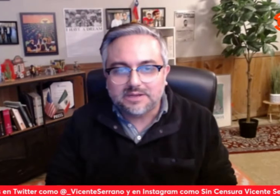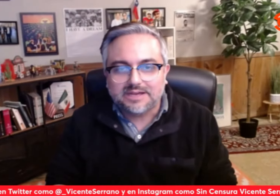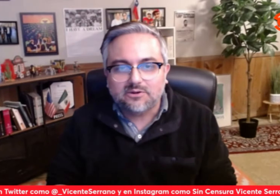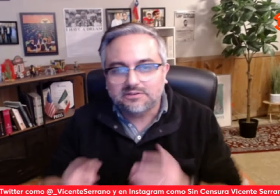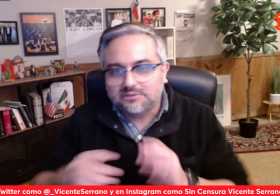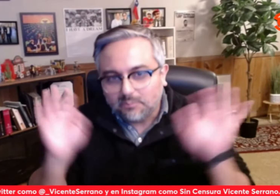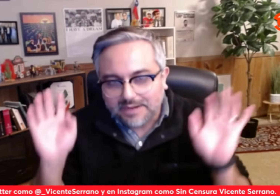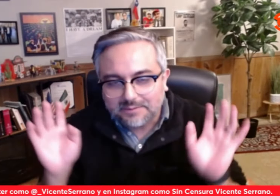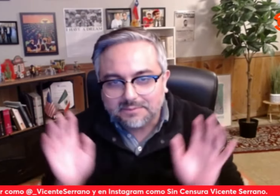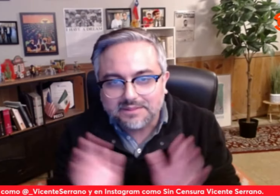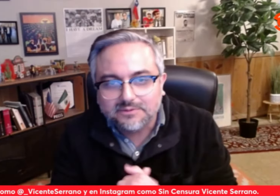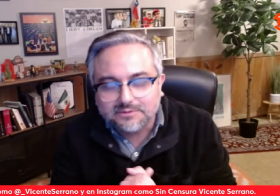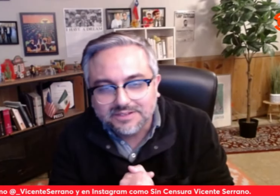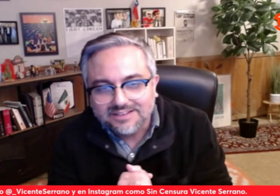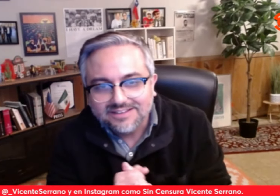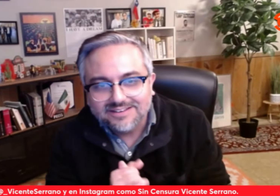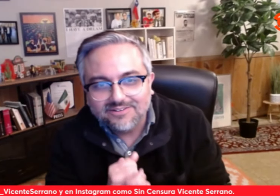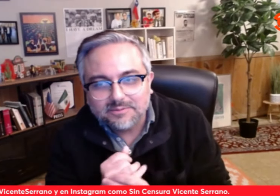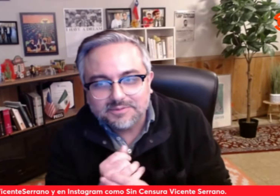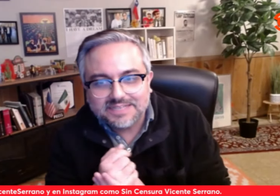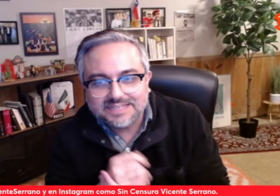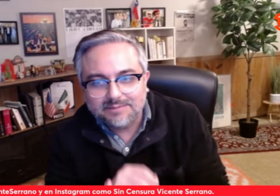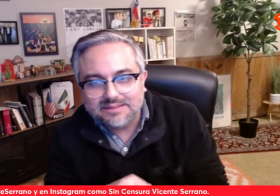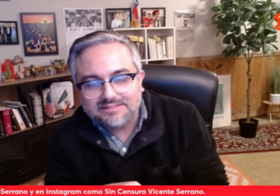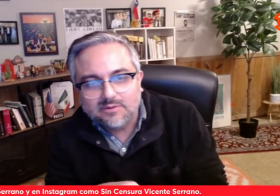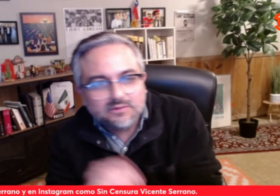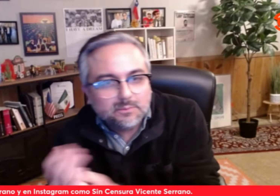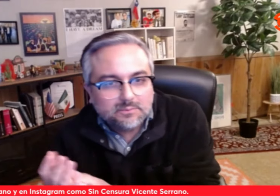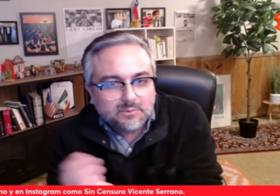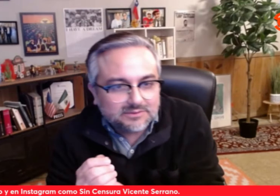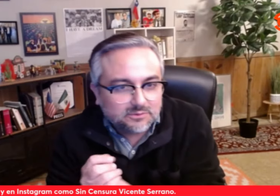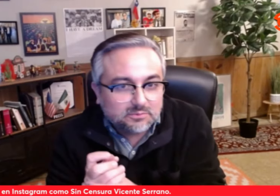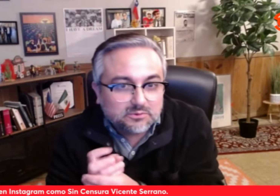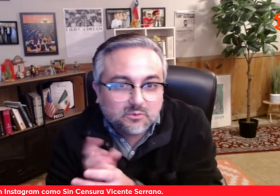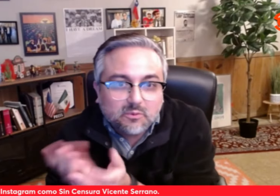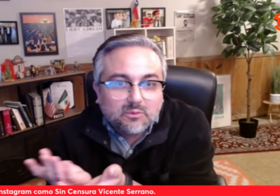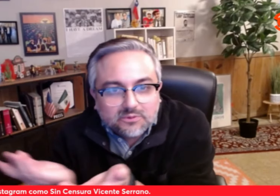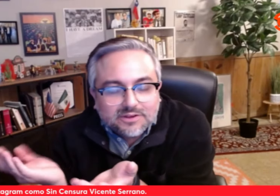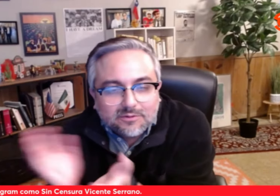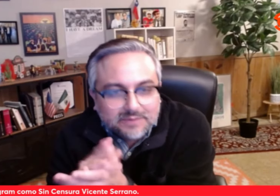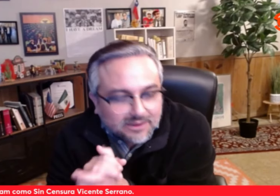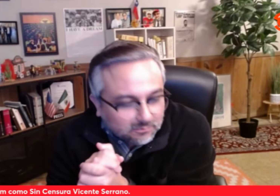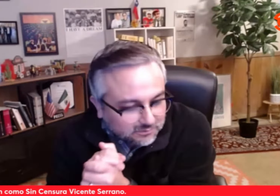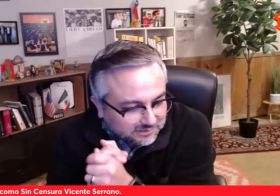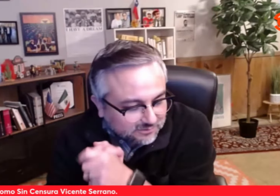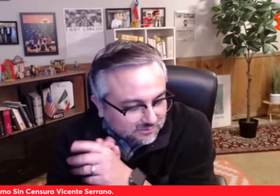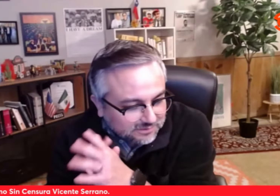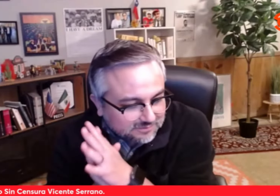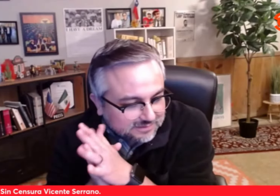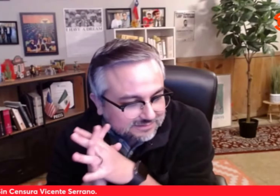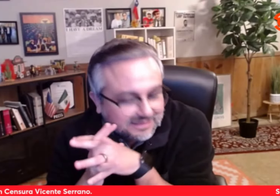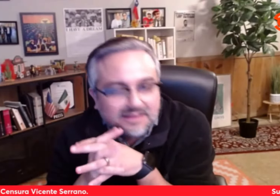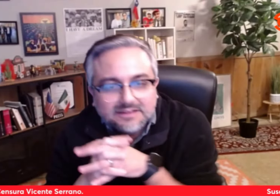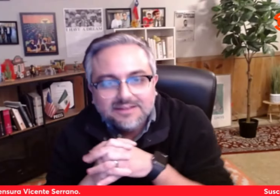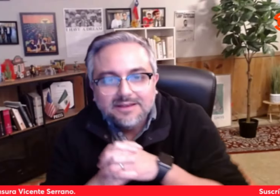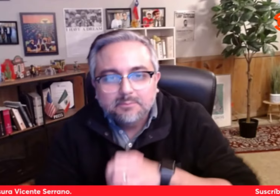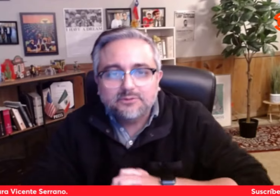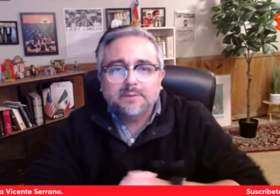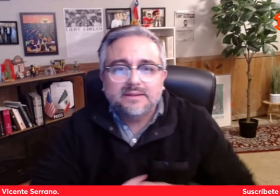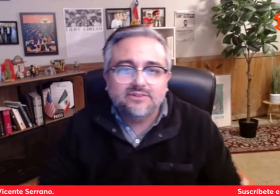para publicar cosas sino para ver videos no hay mucha gente que me dice y cuandoo publicas tu video Pues cómo no sé ni cómo hacerlo no la verdad es que